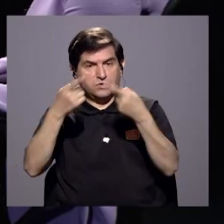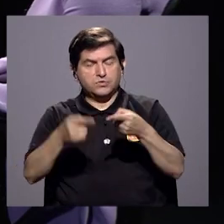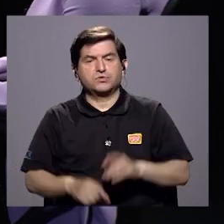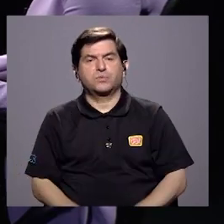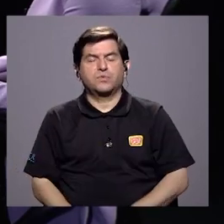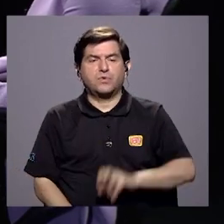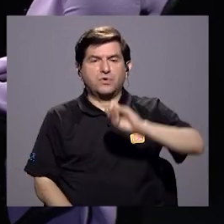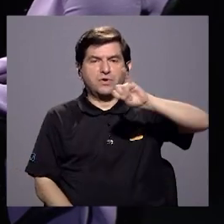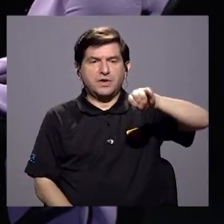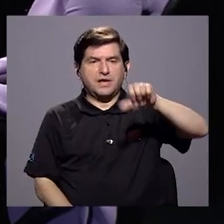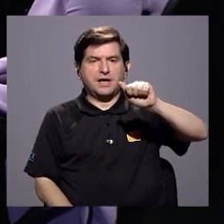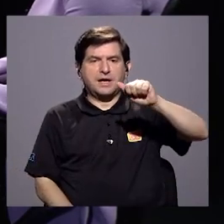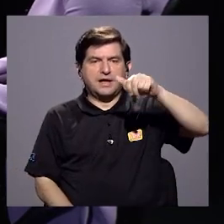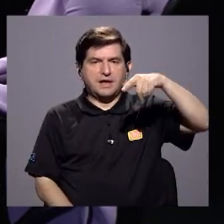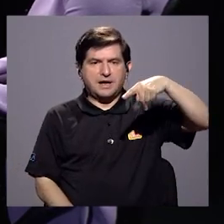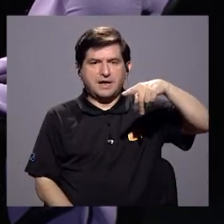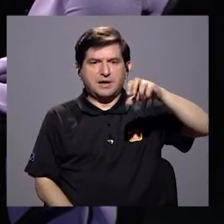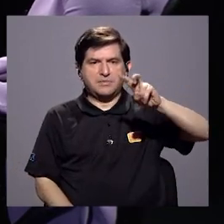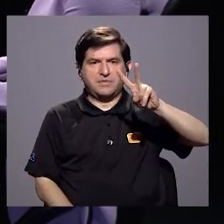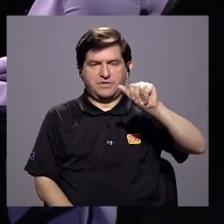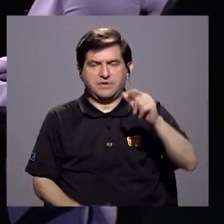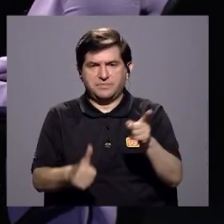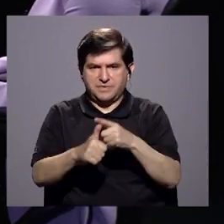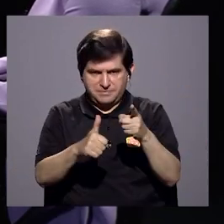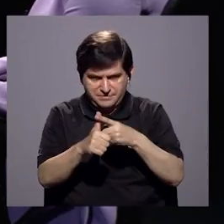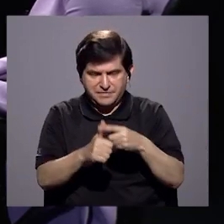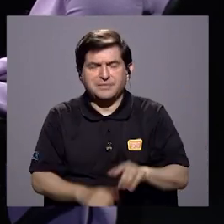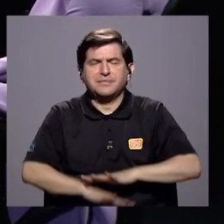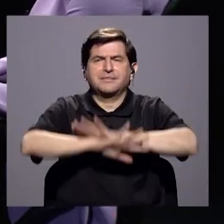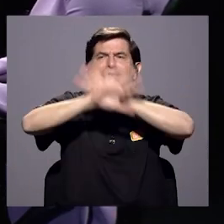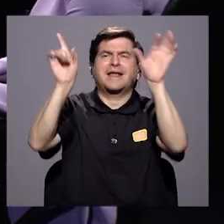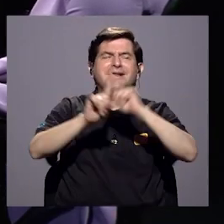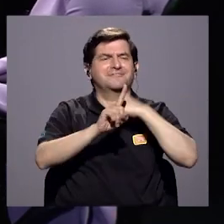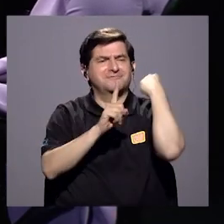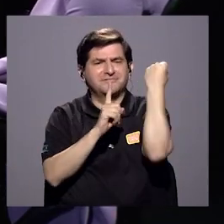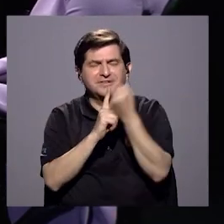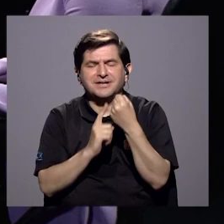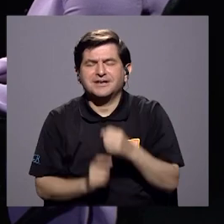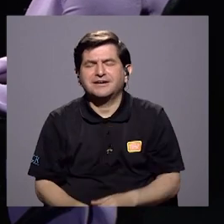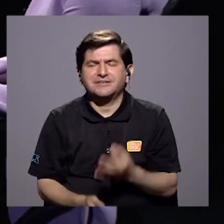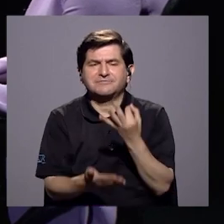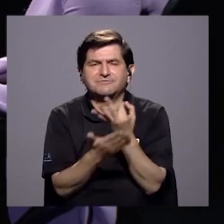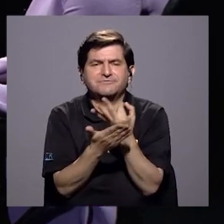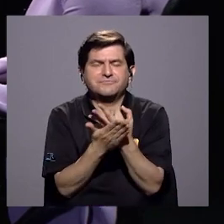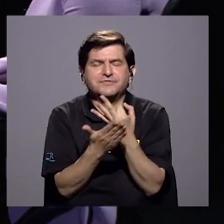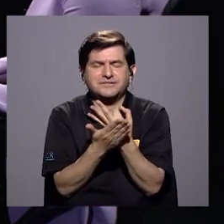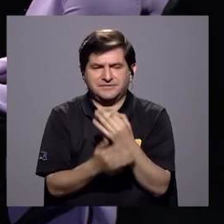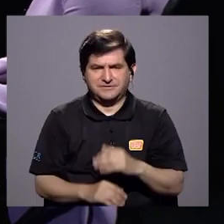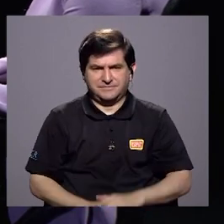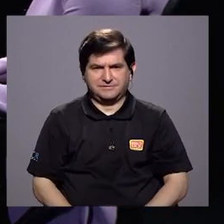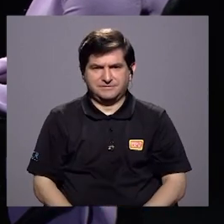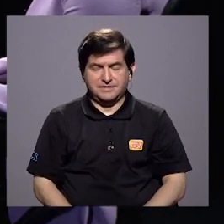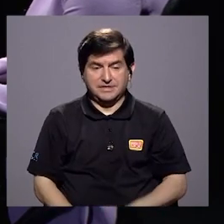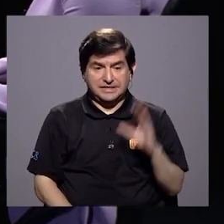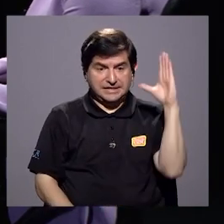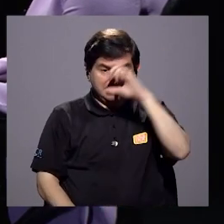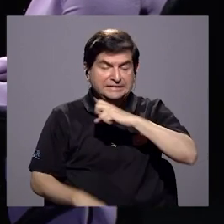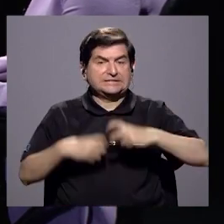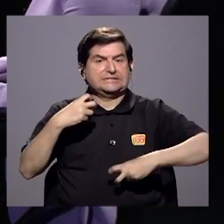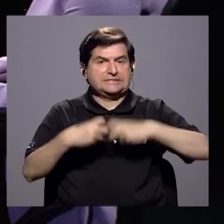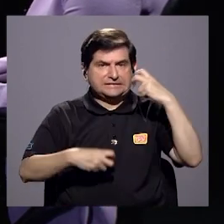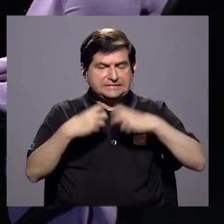la primera misión o la primera encomienda es tratar de clarificar cuál era la situación financiera. Nos damos cuenta que estamos en una